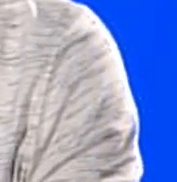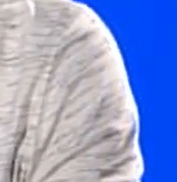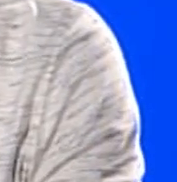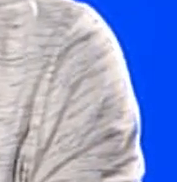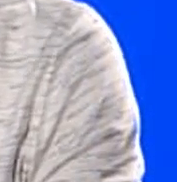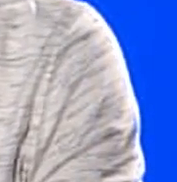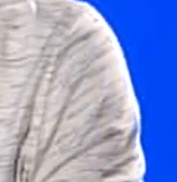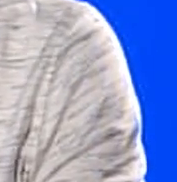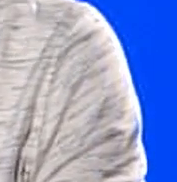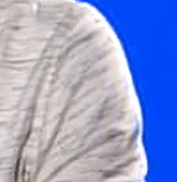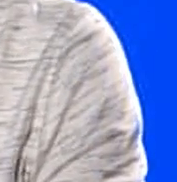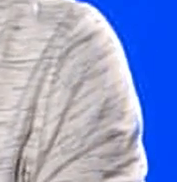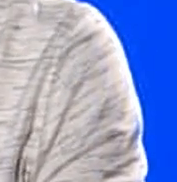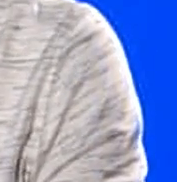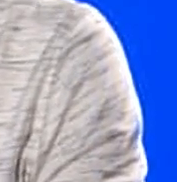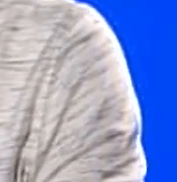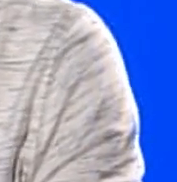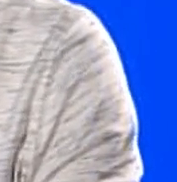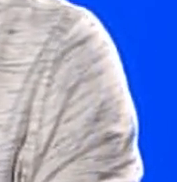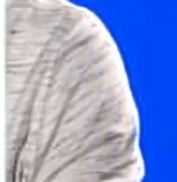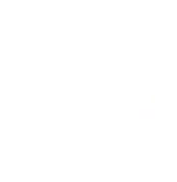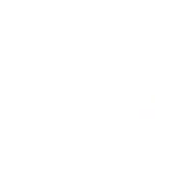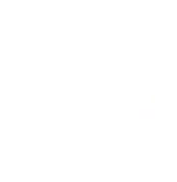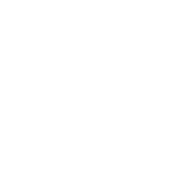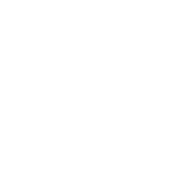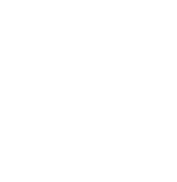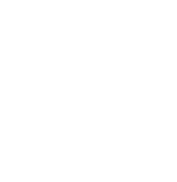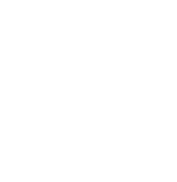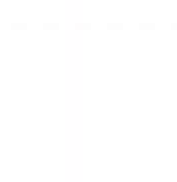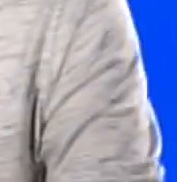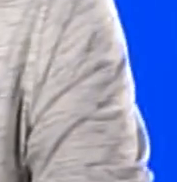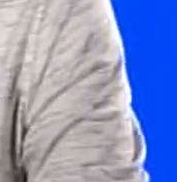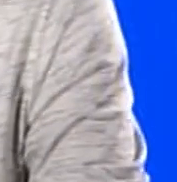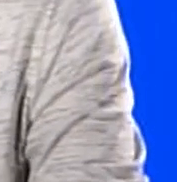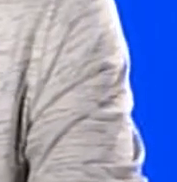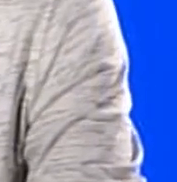de emprendedores en nuestro país. Comencemos.